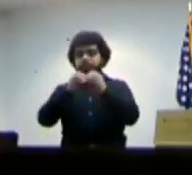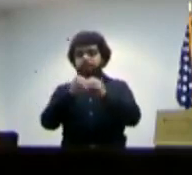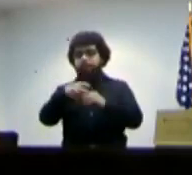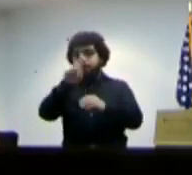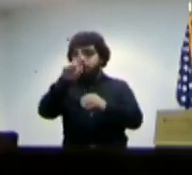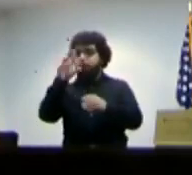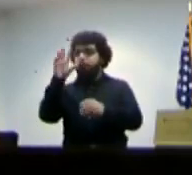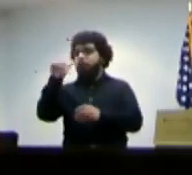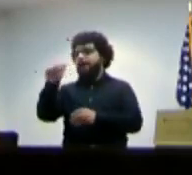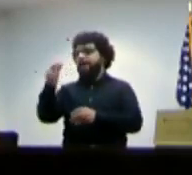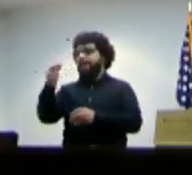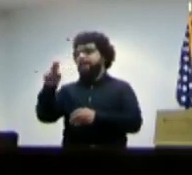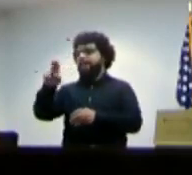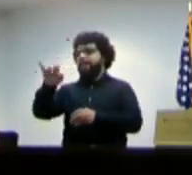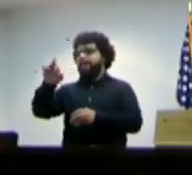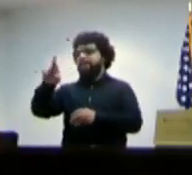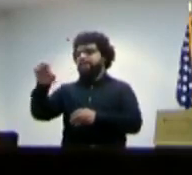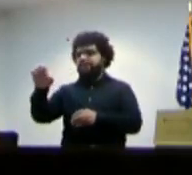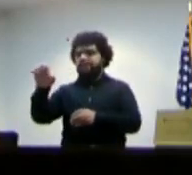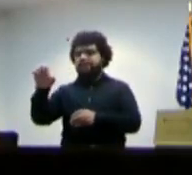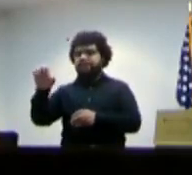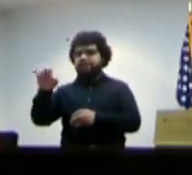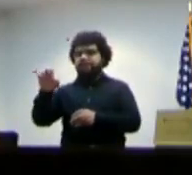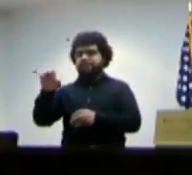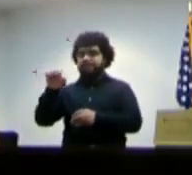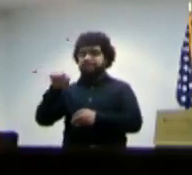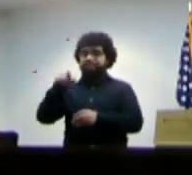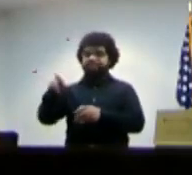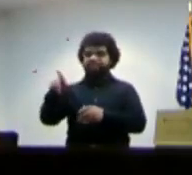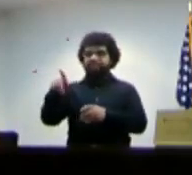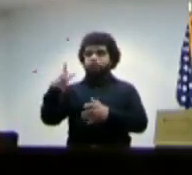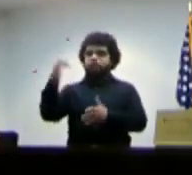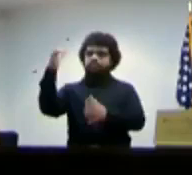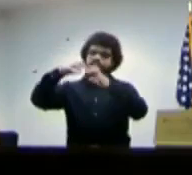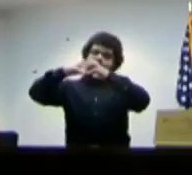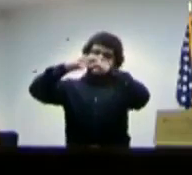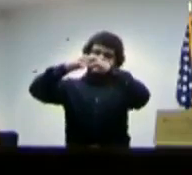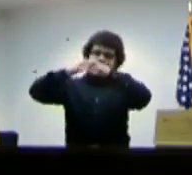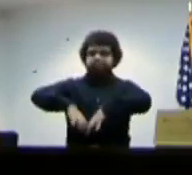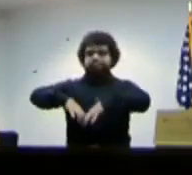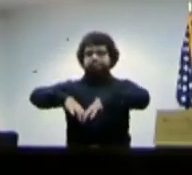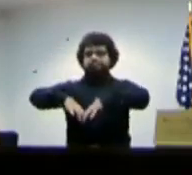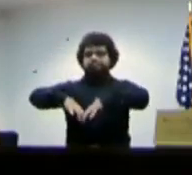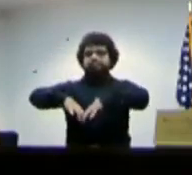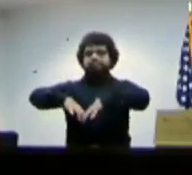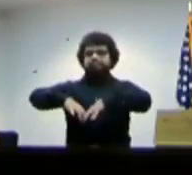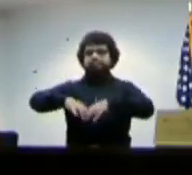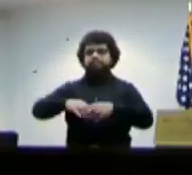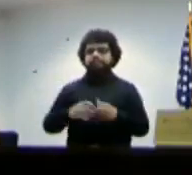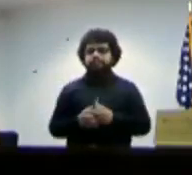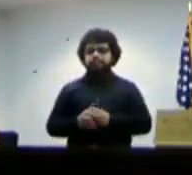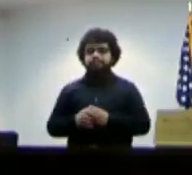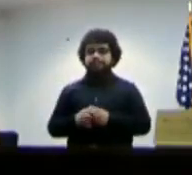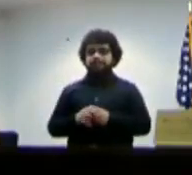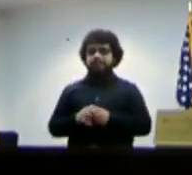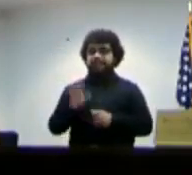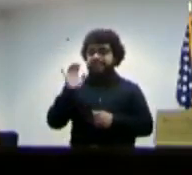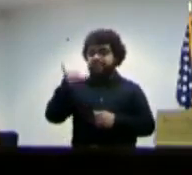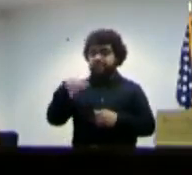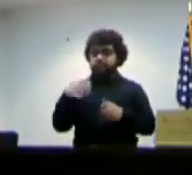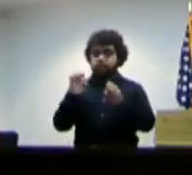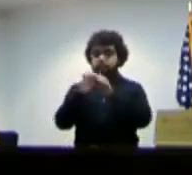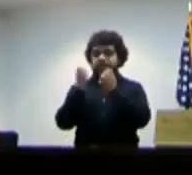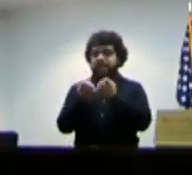Aguirre salió de servicio de manera forzada. Eso es un equipo grandísimo que no se puede